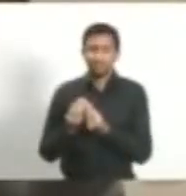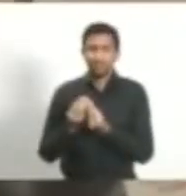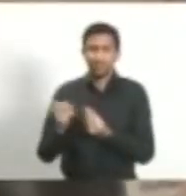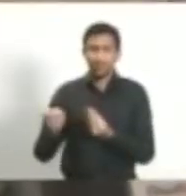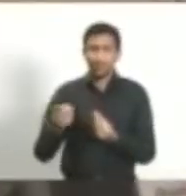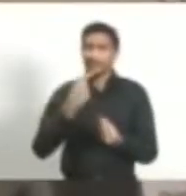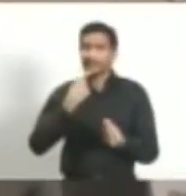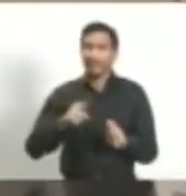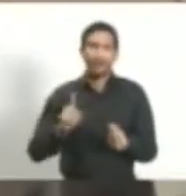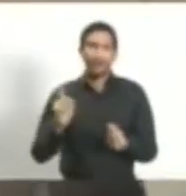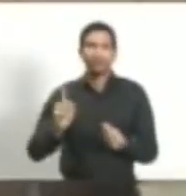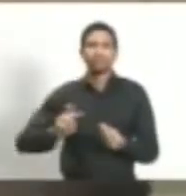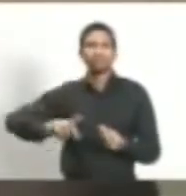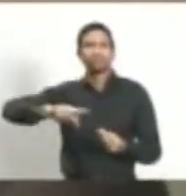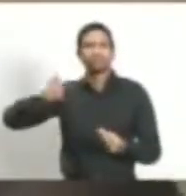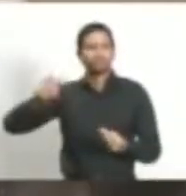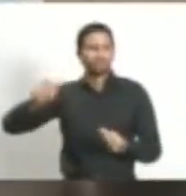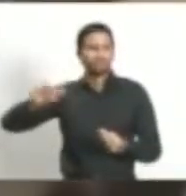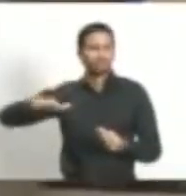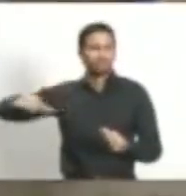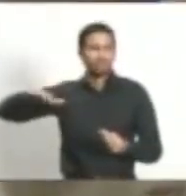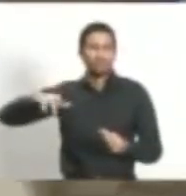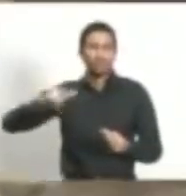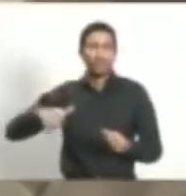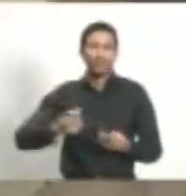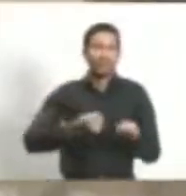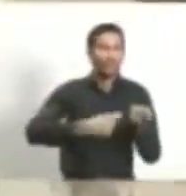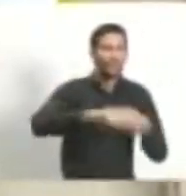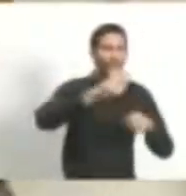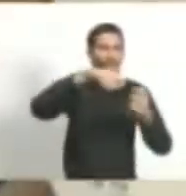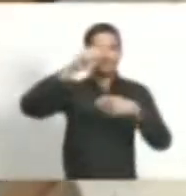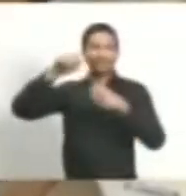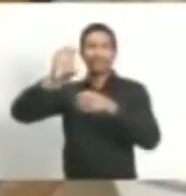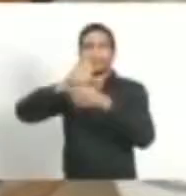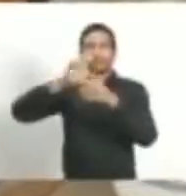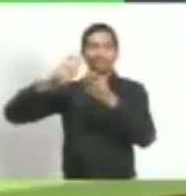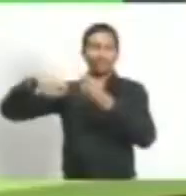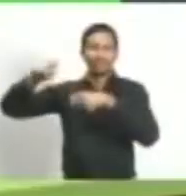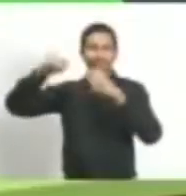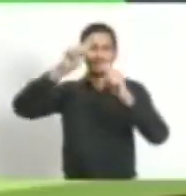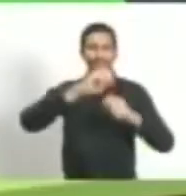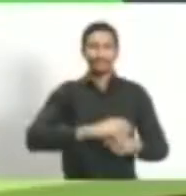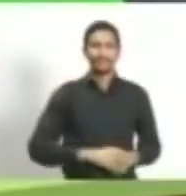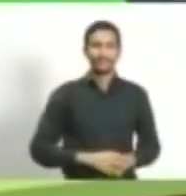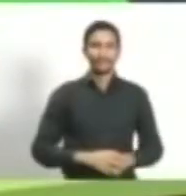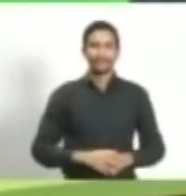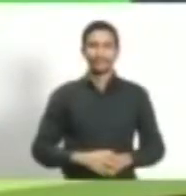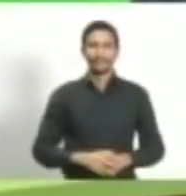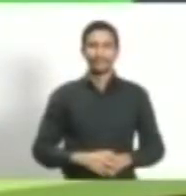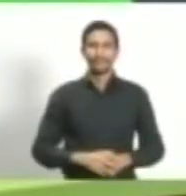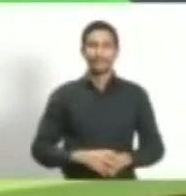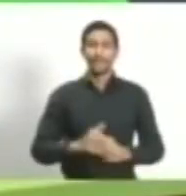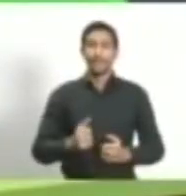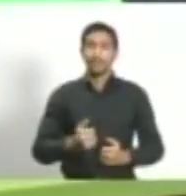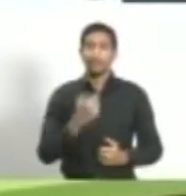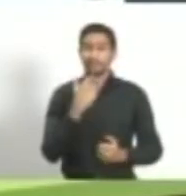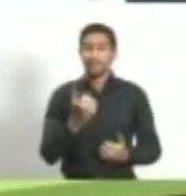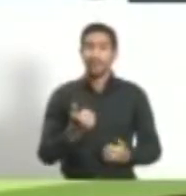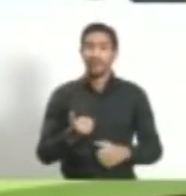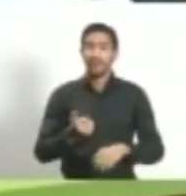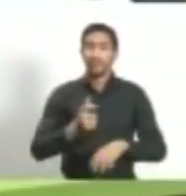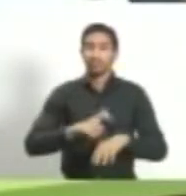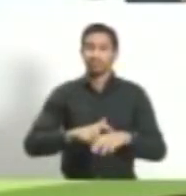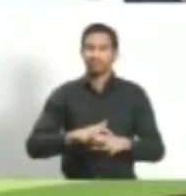Sincelejo, dedicada a comercializar medicamentos en varias ciudades del país. Bien, Pili, llegó la hora que a todos nos encanta. Es